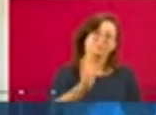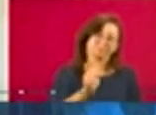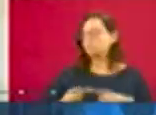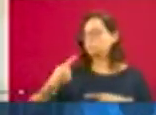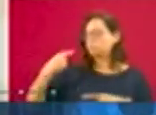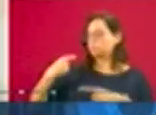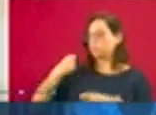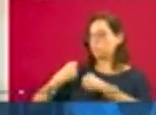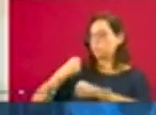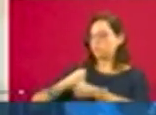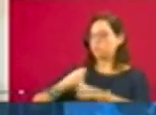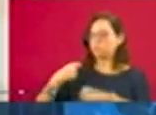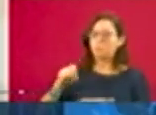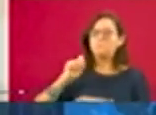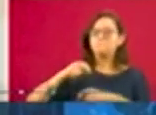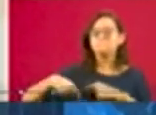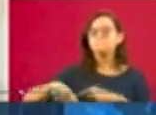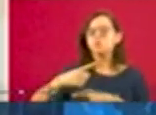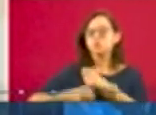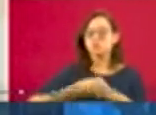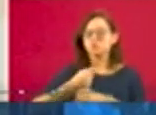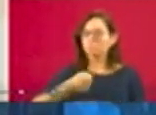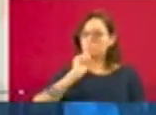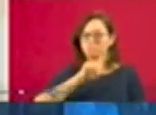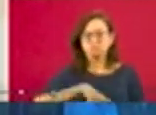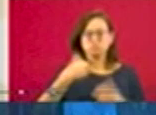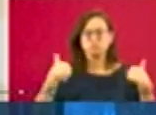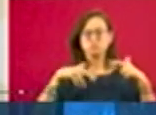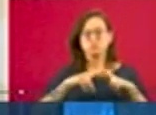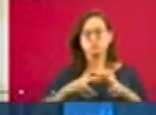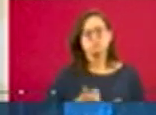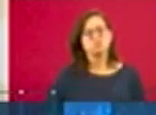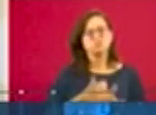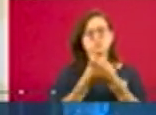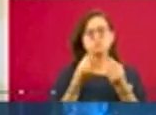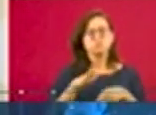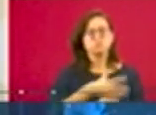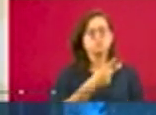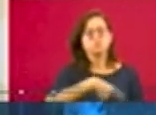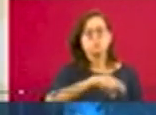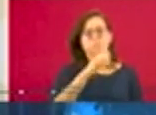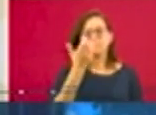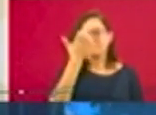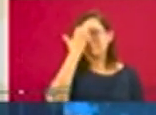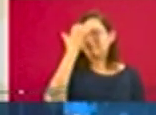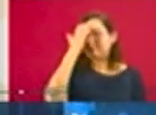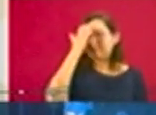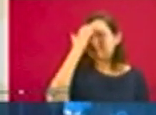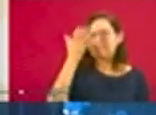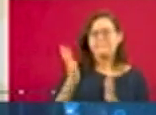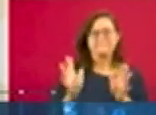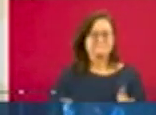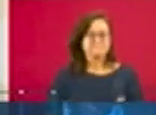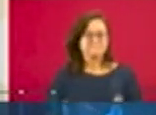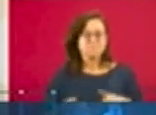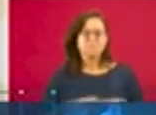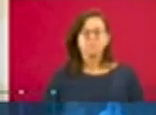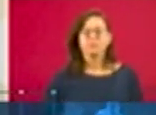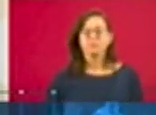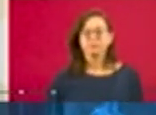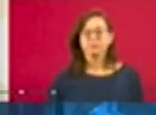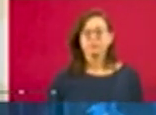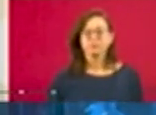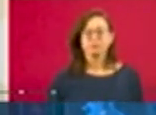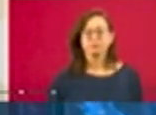educativa. Es una revolución educativa. Sin duda. Sí, 30 millones de alumnos estudiando a distancia. ¿Cuándo lo hubieras